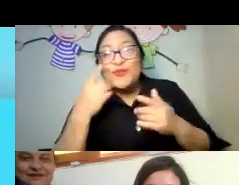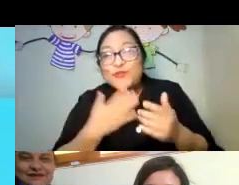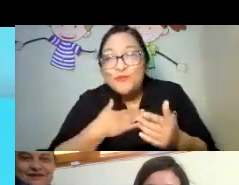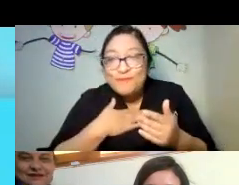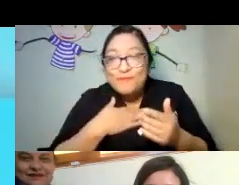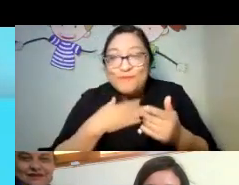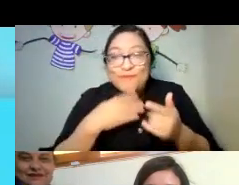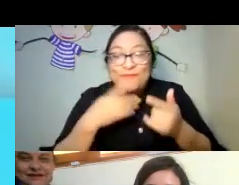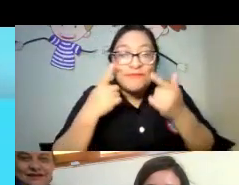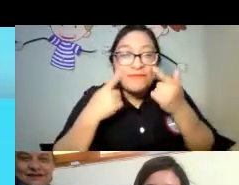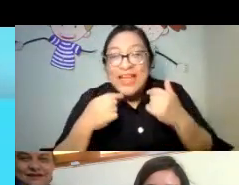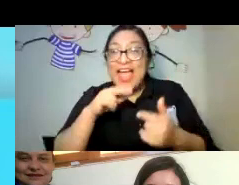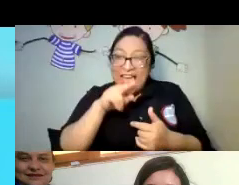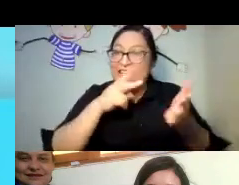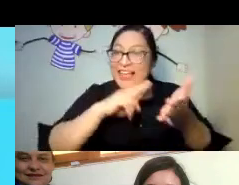mi mundo.